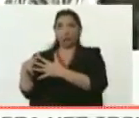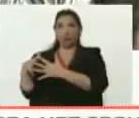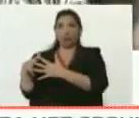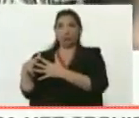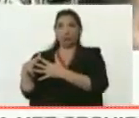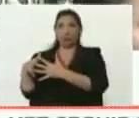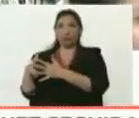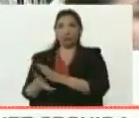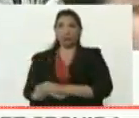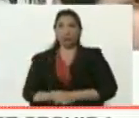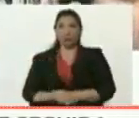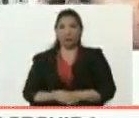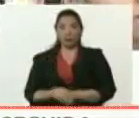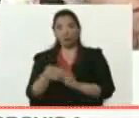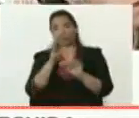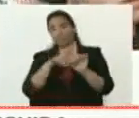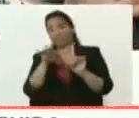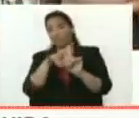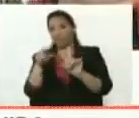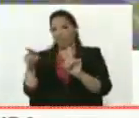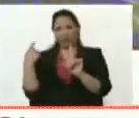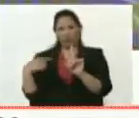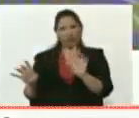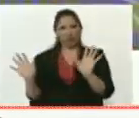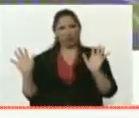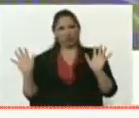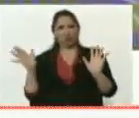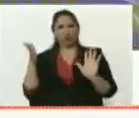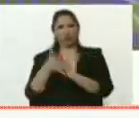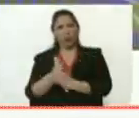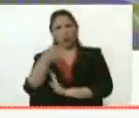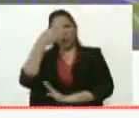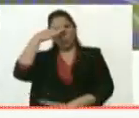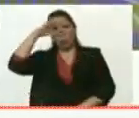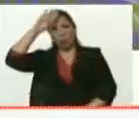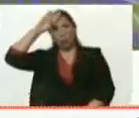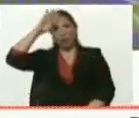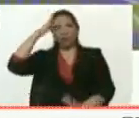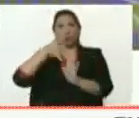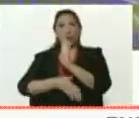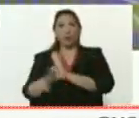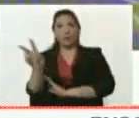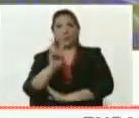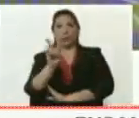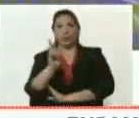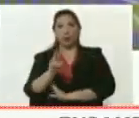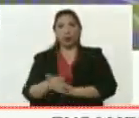Norteamérica, las fantasías que ellos tienen sobre Cuba, sobre Venezuela.